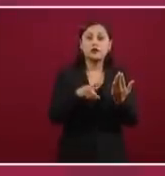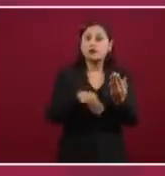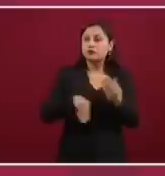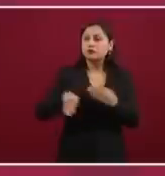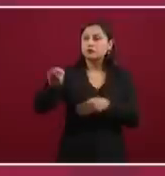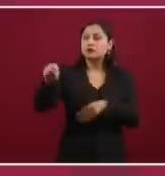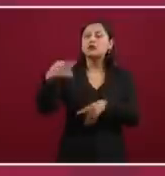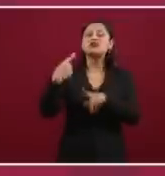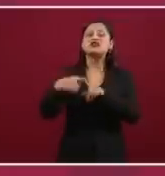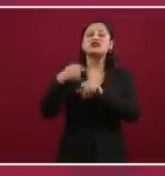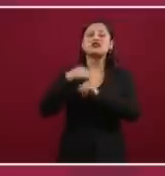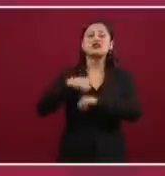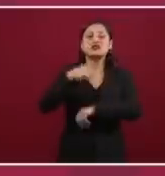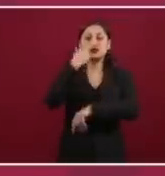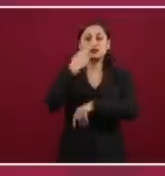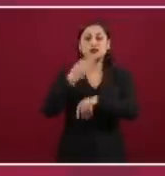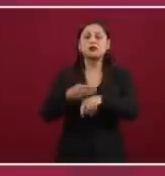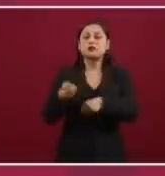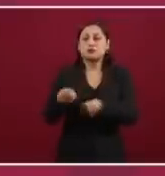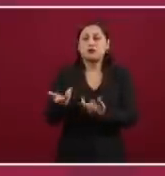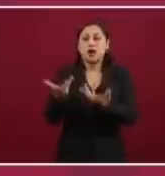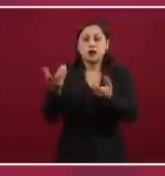competente y que se proceda.